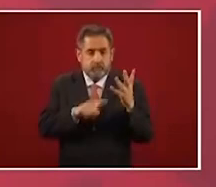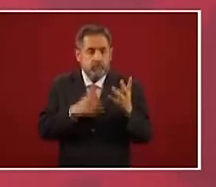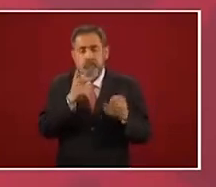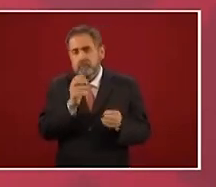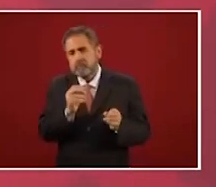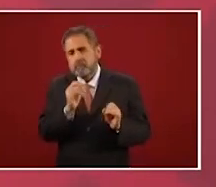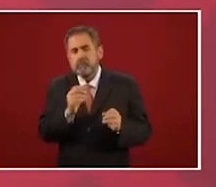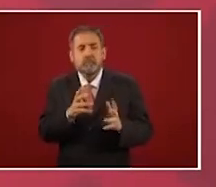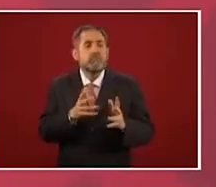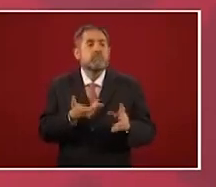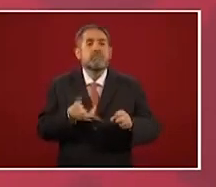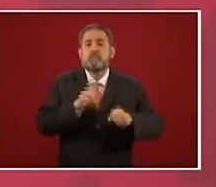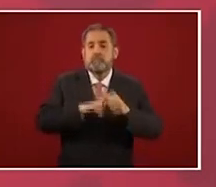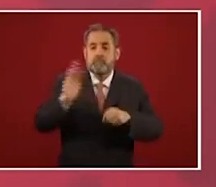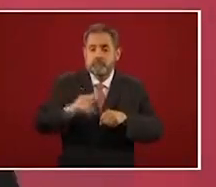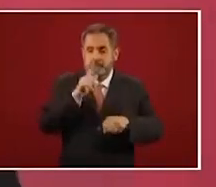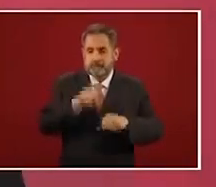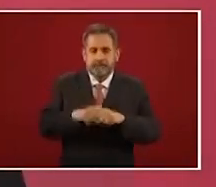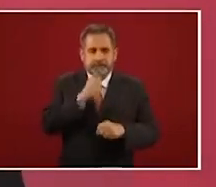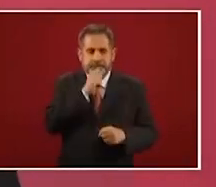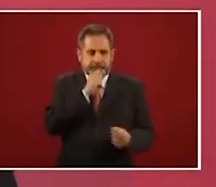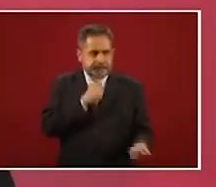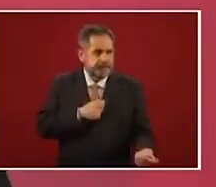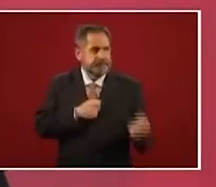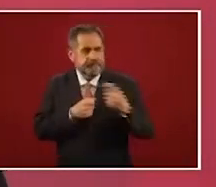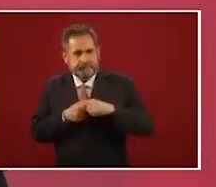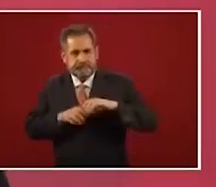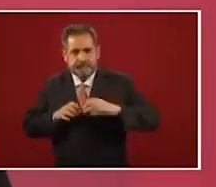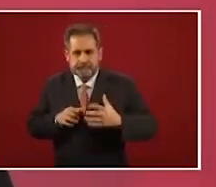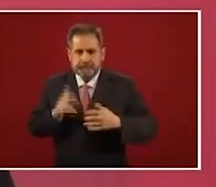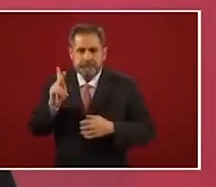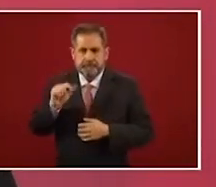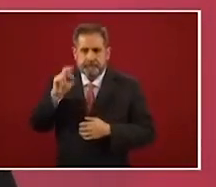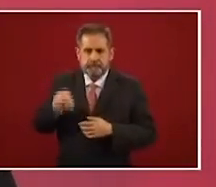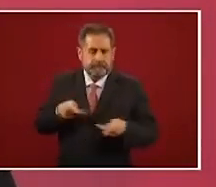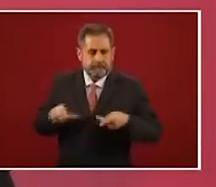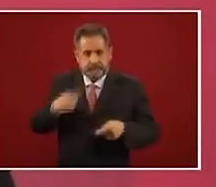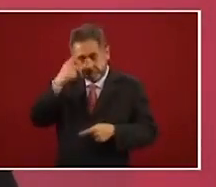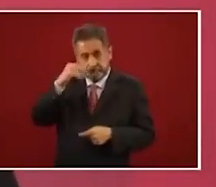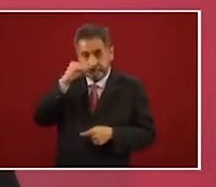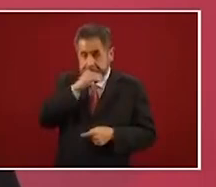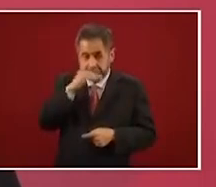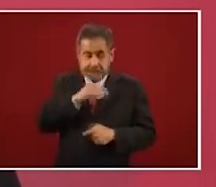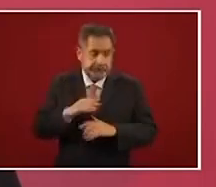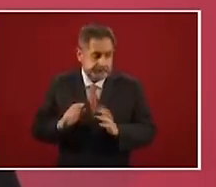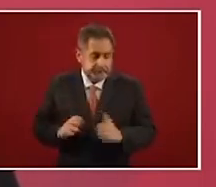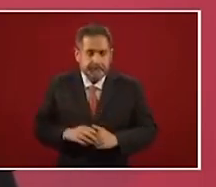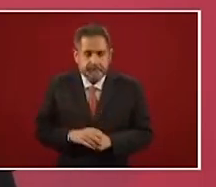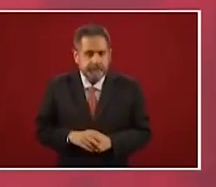hospitales federales que no se han adherido al plan de gratuidad, algunos con